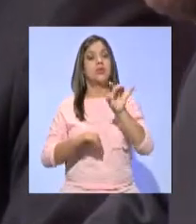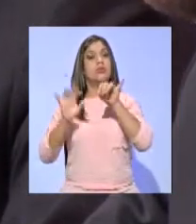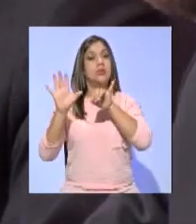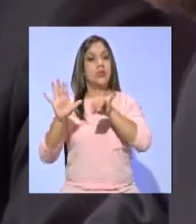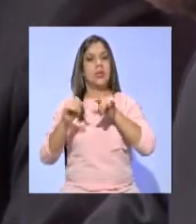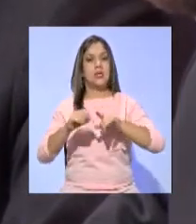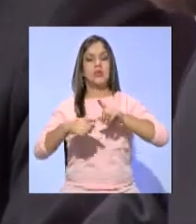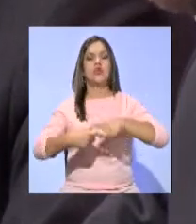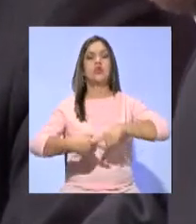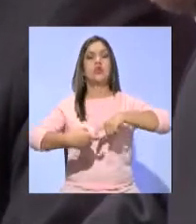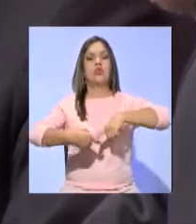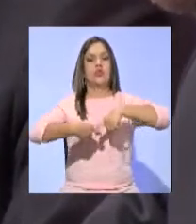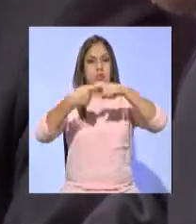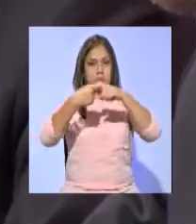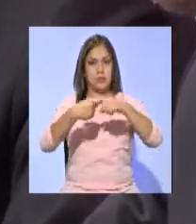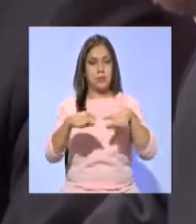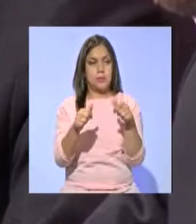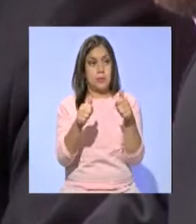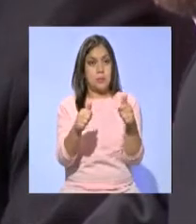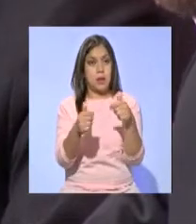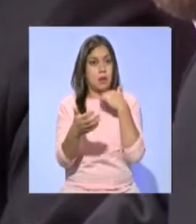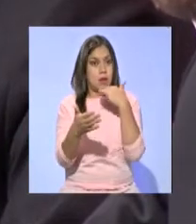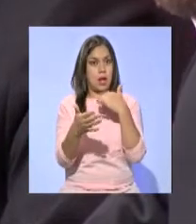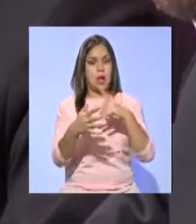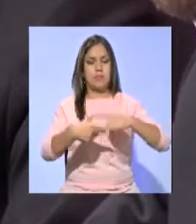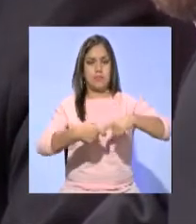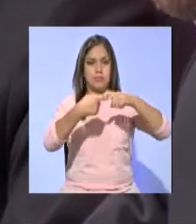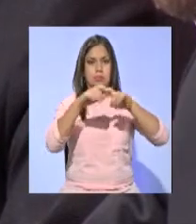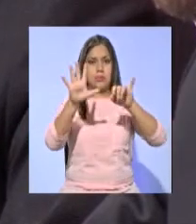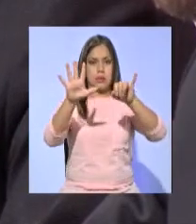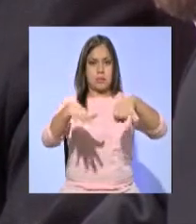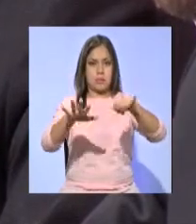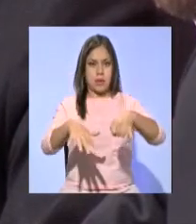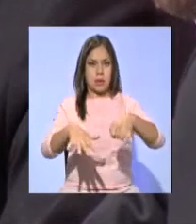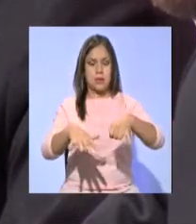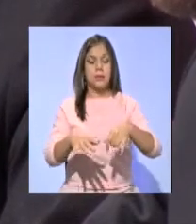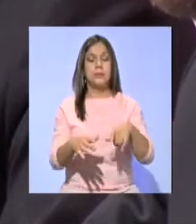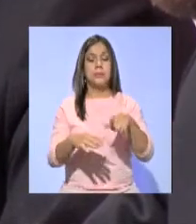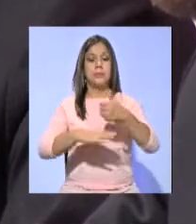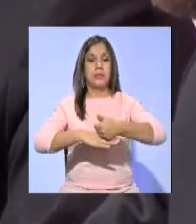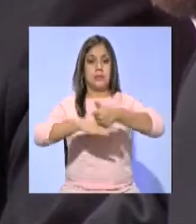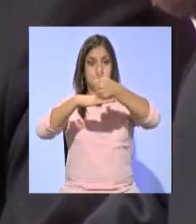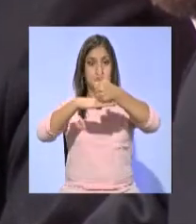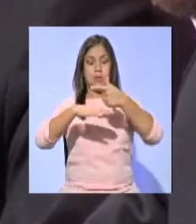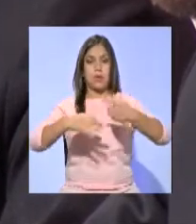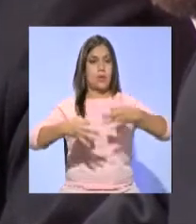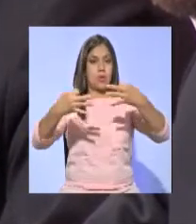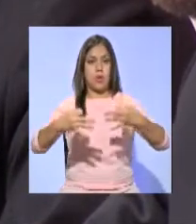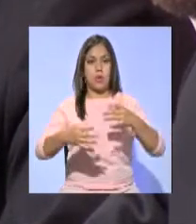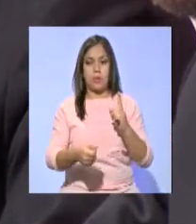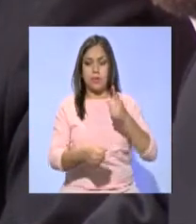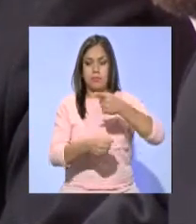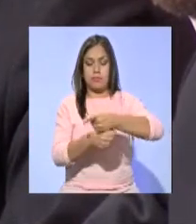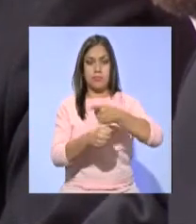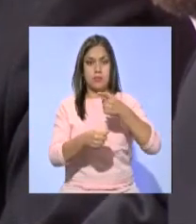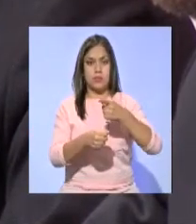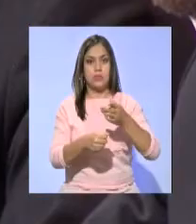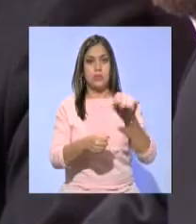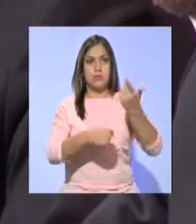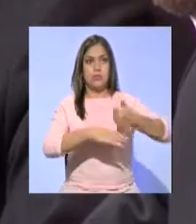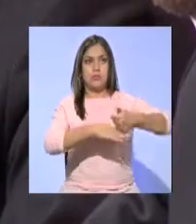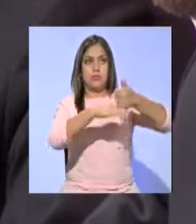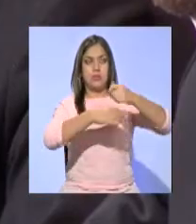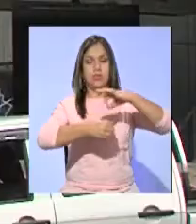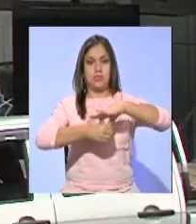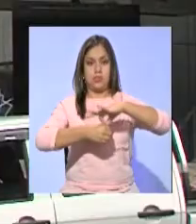derechos políticos de participación por el tiempo de 6 meses. Primero, la autoridad que incumpla las órdenes legalmente emanadas de los órganos